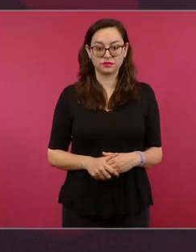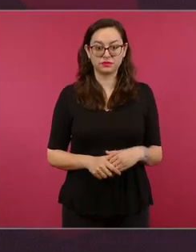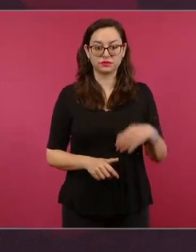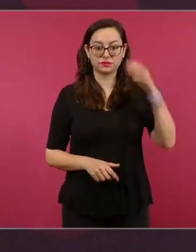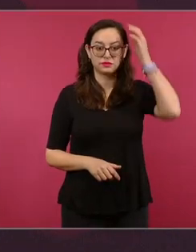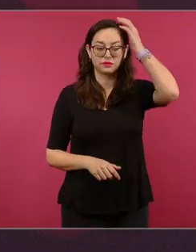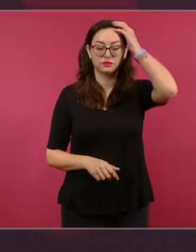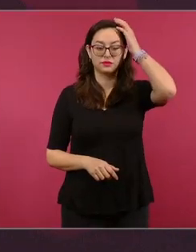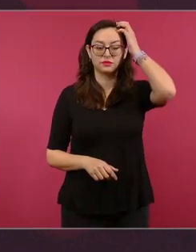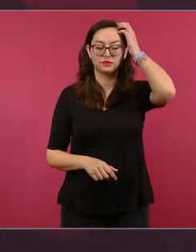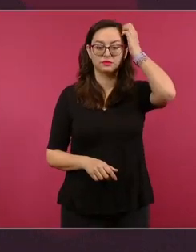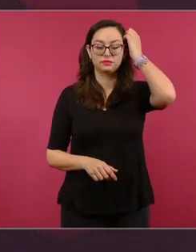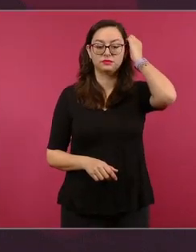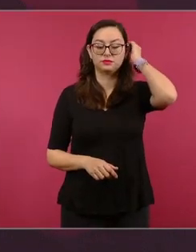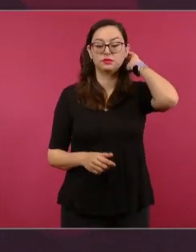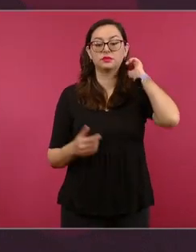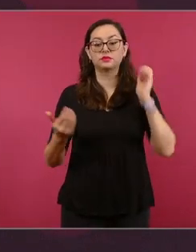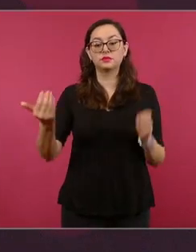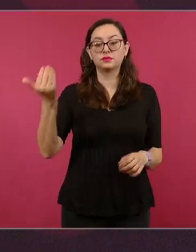una revelación de